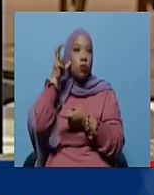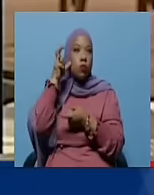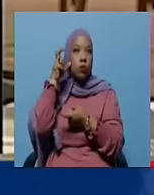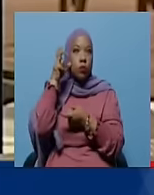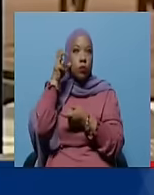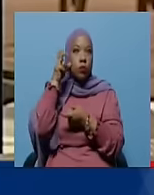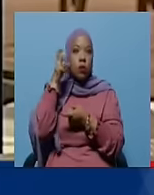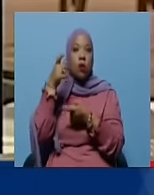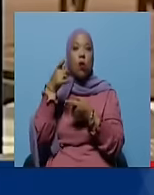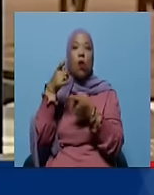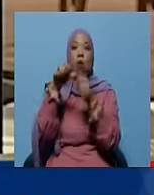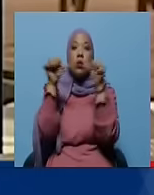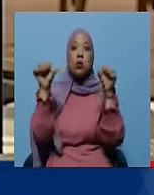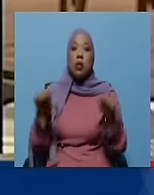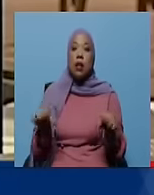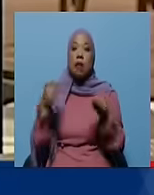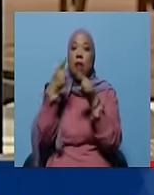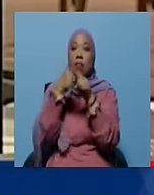Autosostenible.